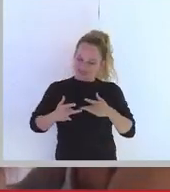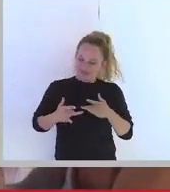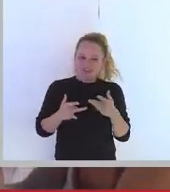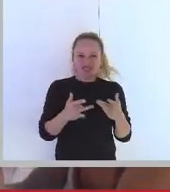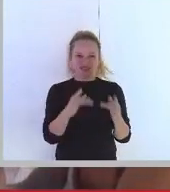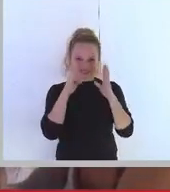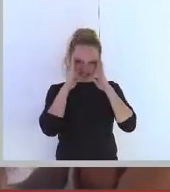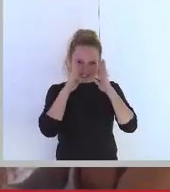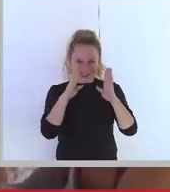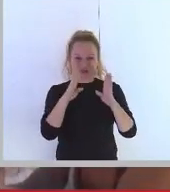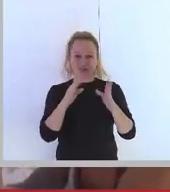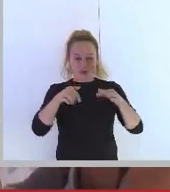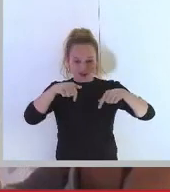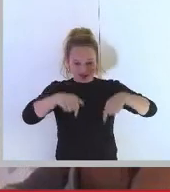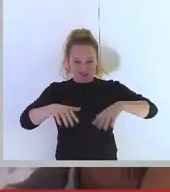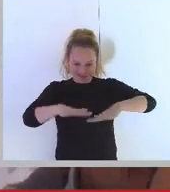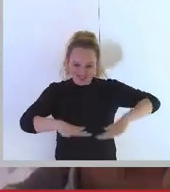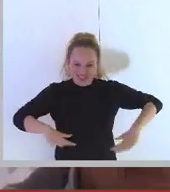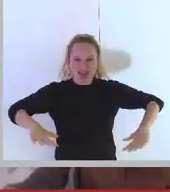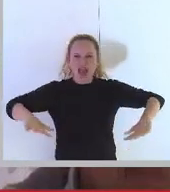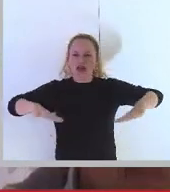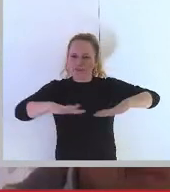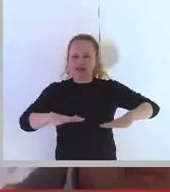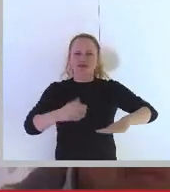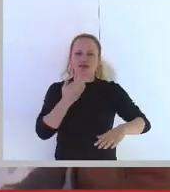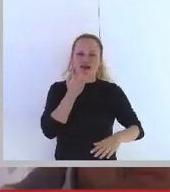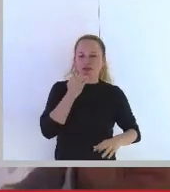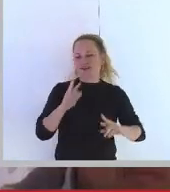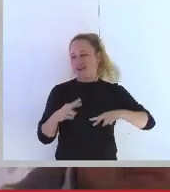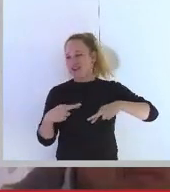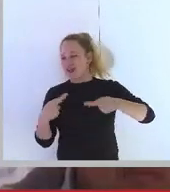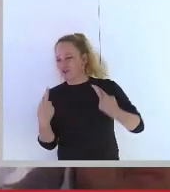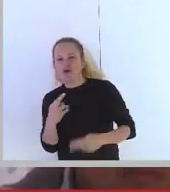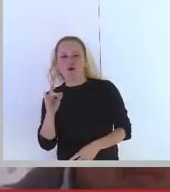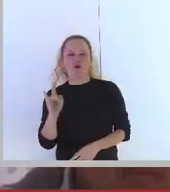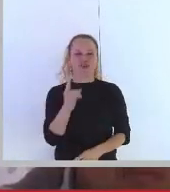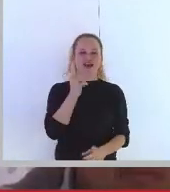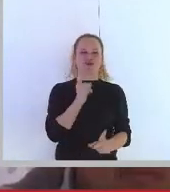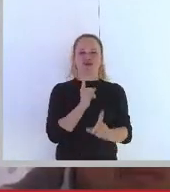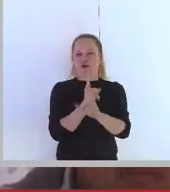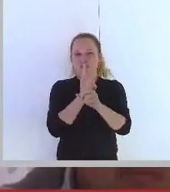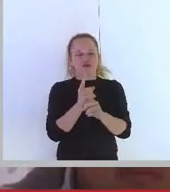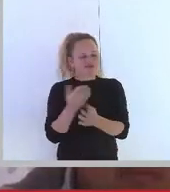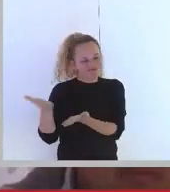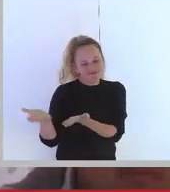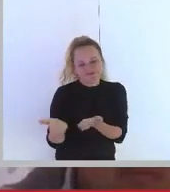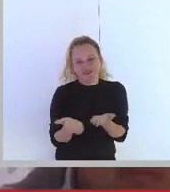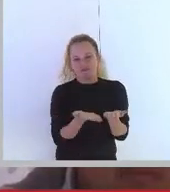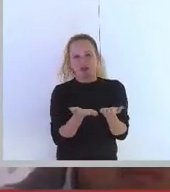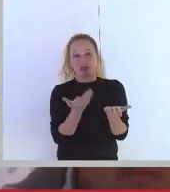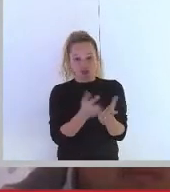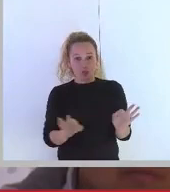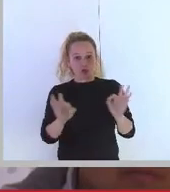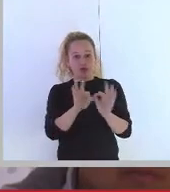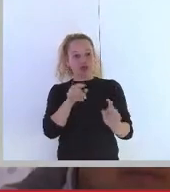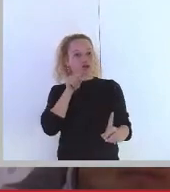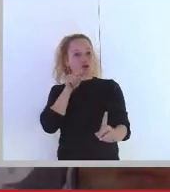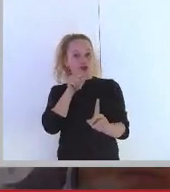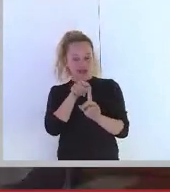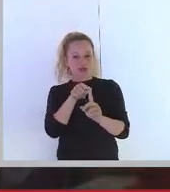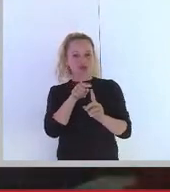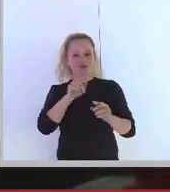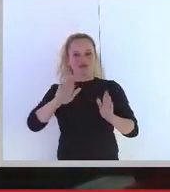que utilicen este campus en todo lo que consideren necesario para esta construcción y estos diálogos. Muchas